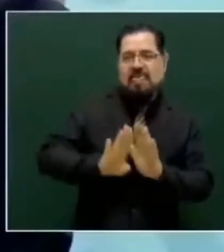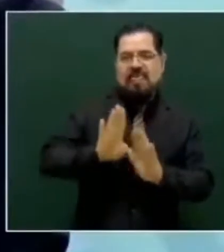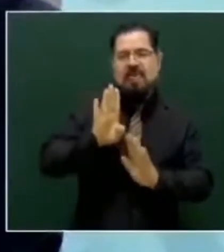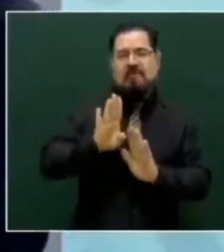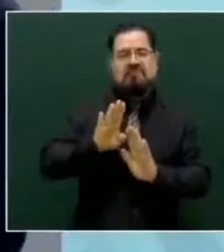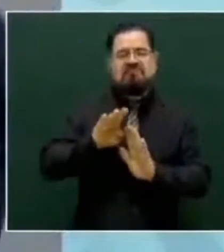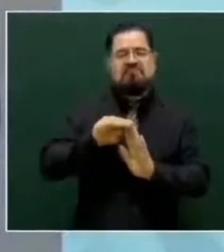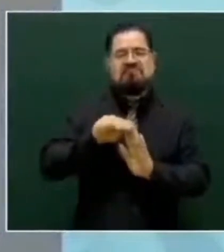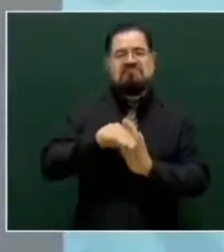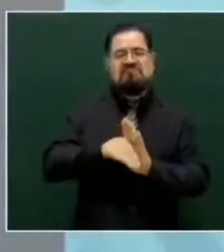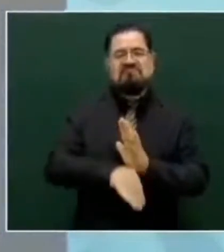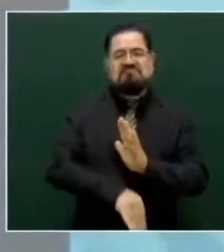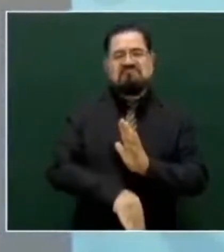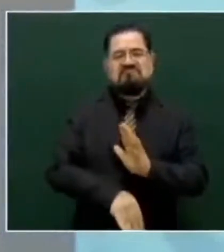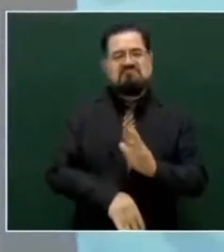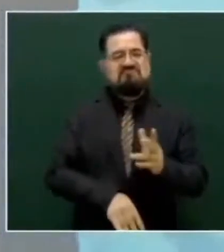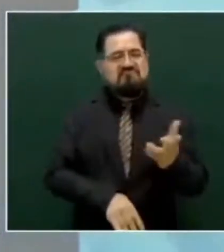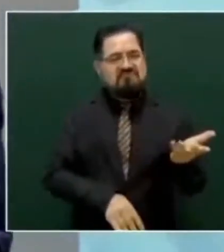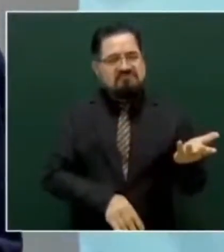le falta